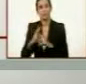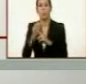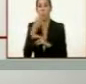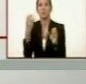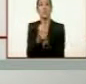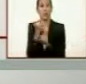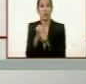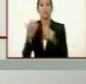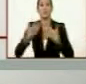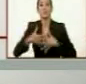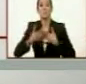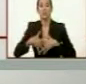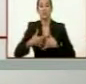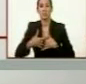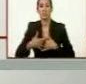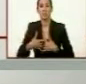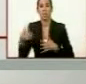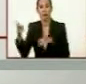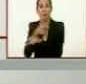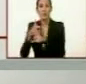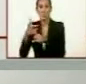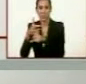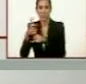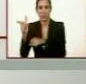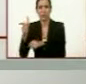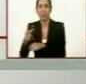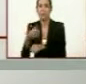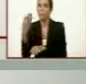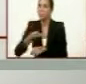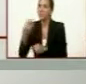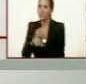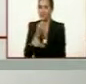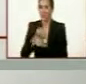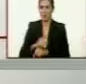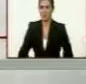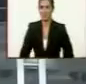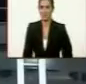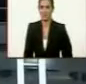trabajadores de la Corporación de Vialidad de la Gobernación por este importante trabajo, pues.